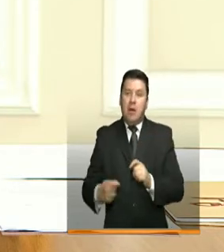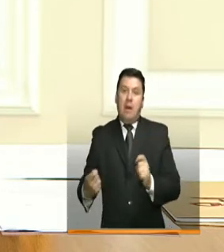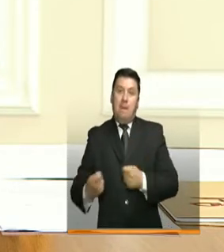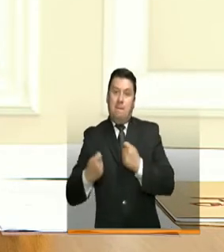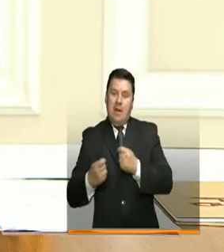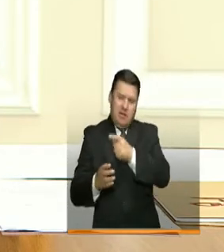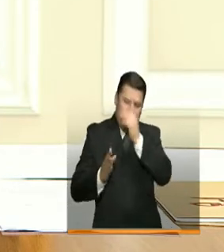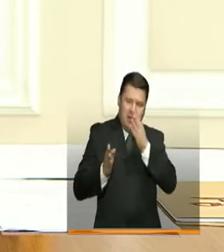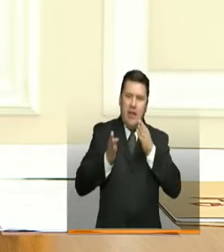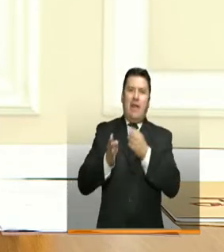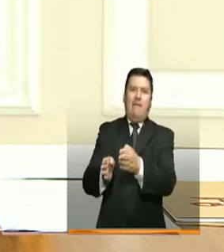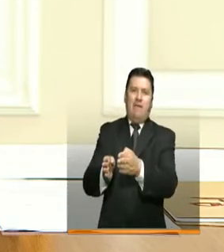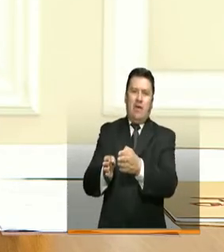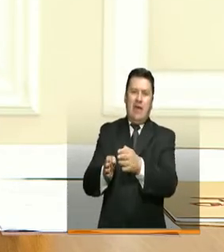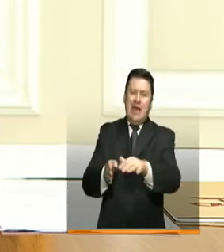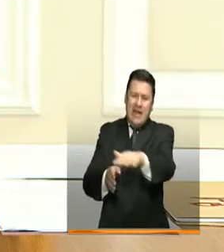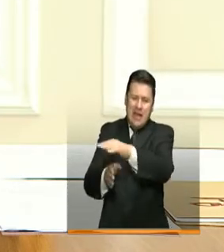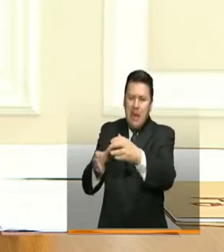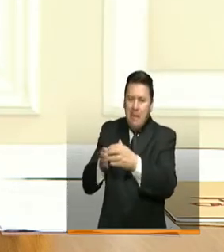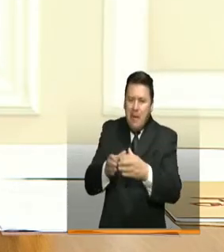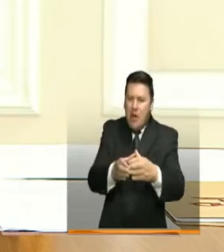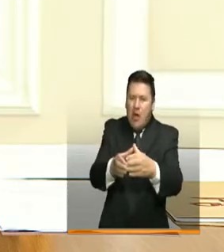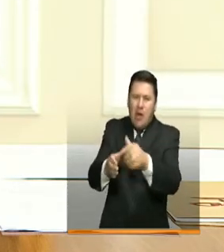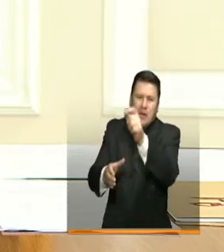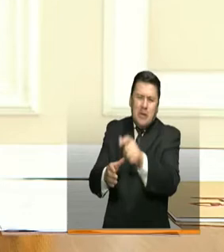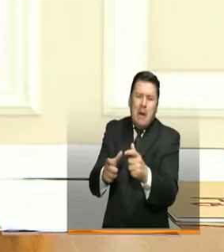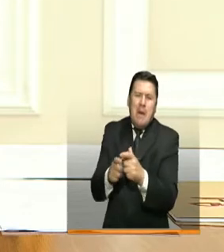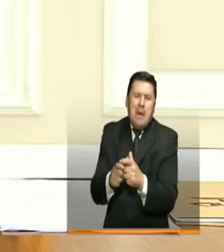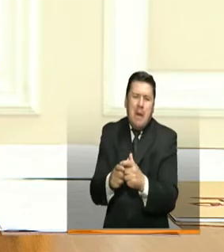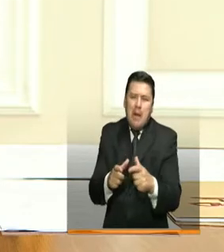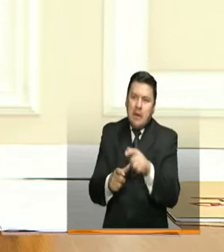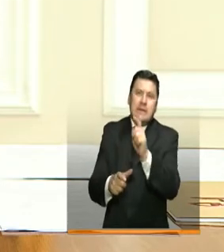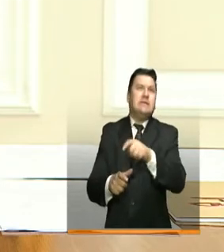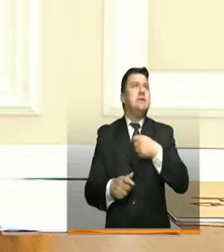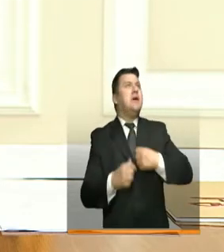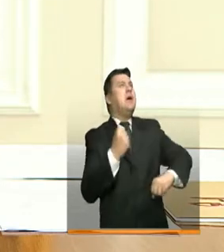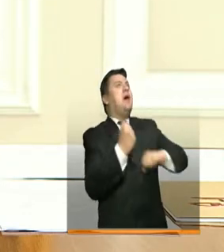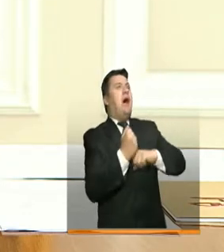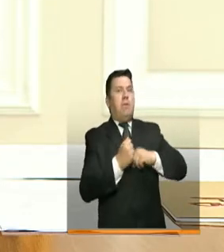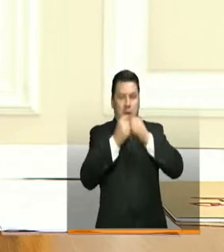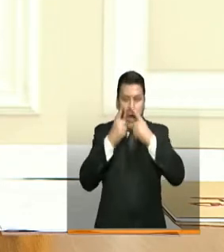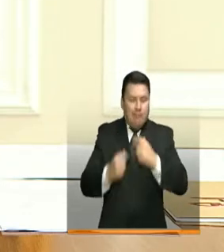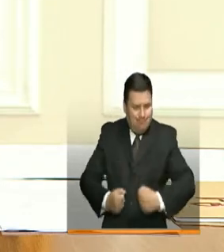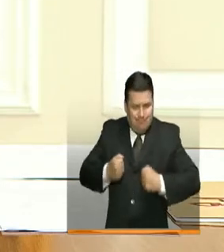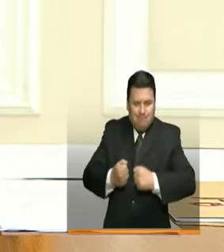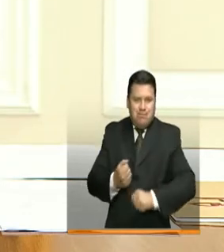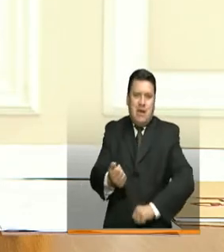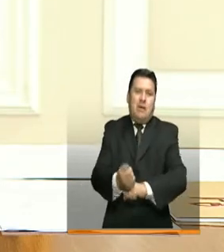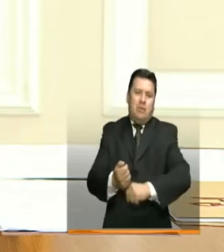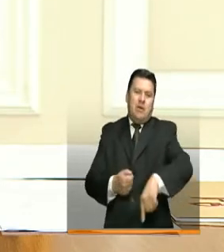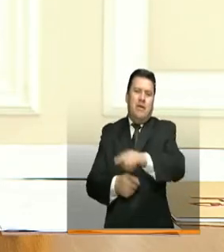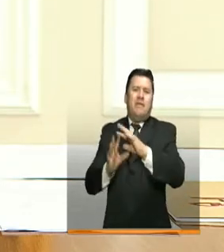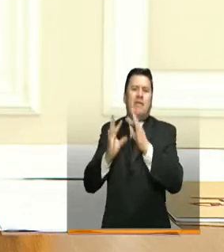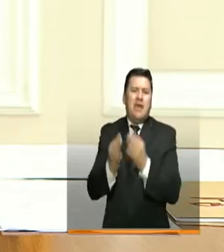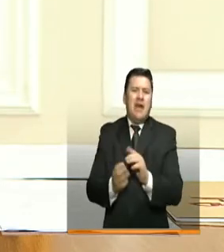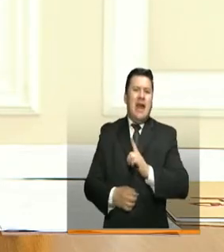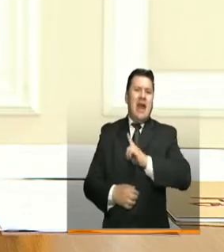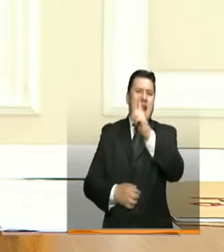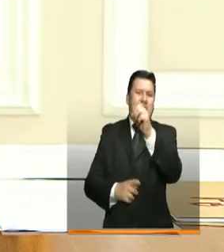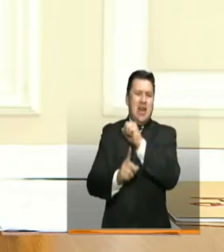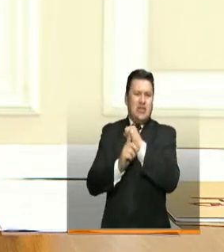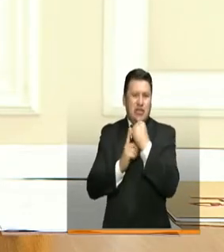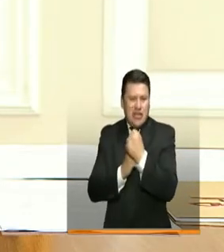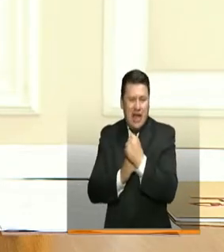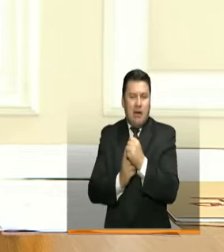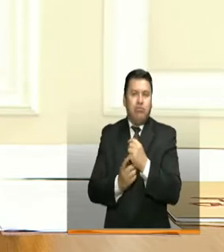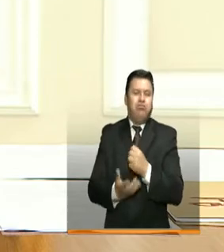hemos dirigido a esos sectores, a esas minorías que también requieren el apoyo nuestro y también a muchas de las familias de líderes sociales